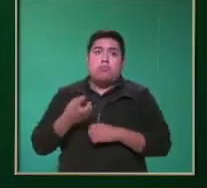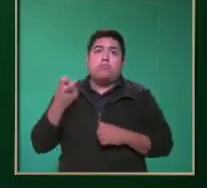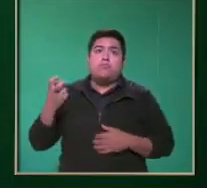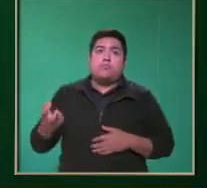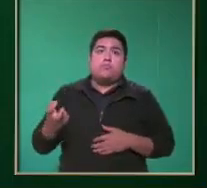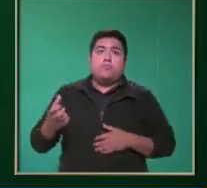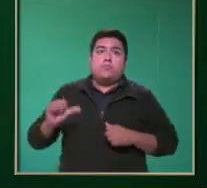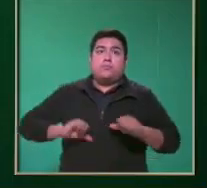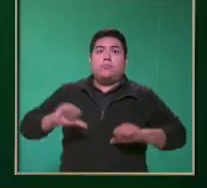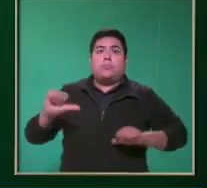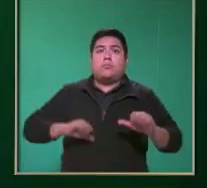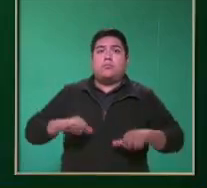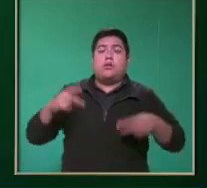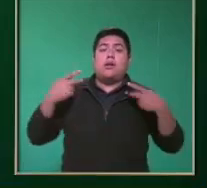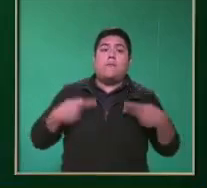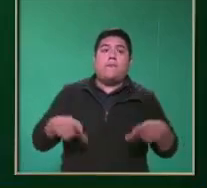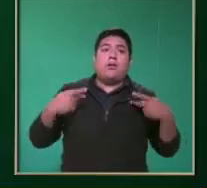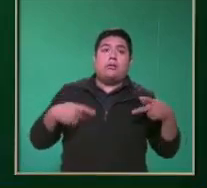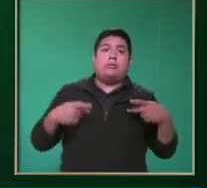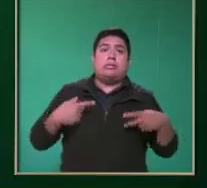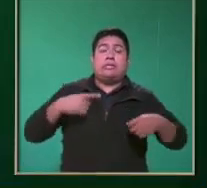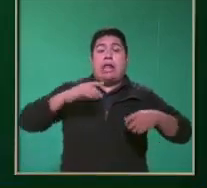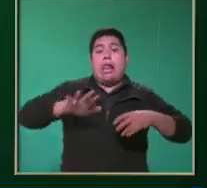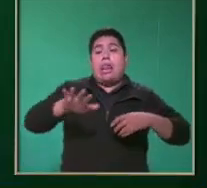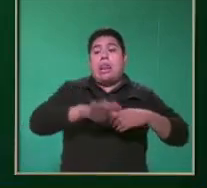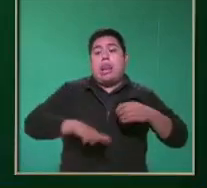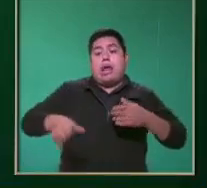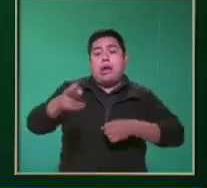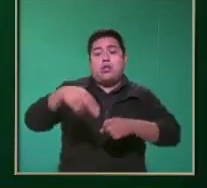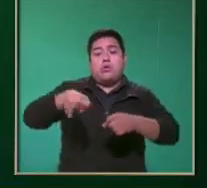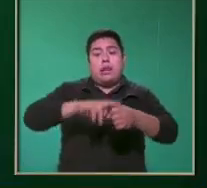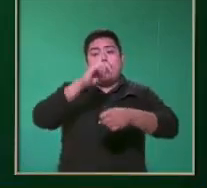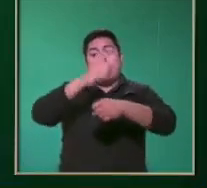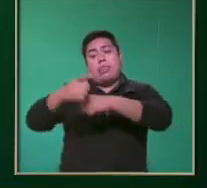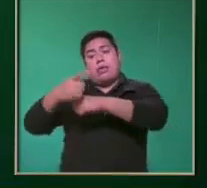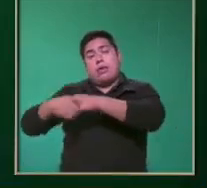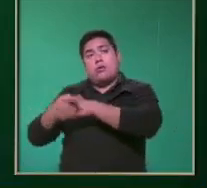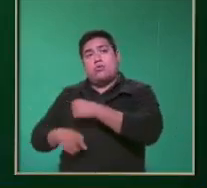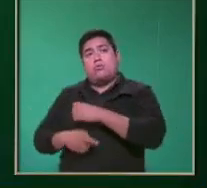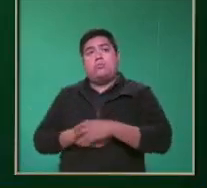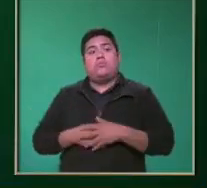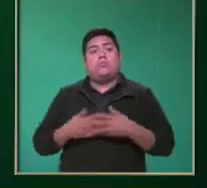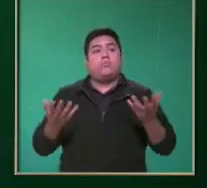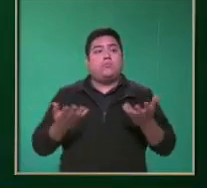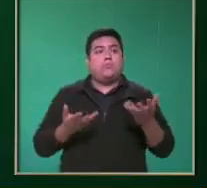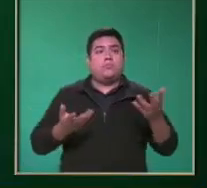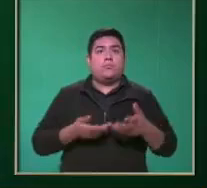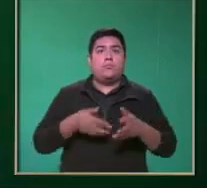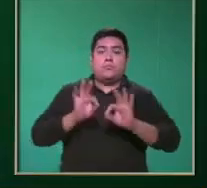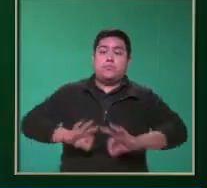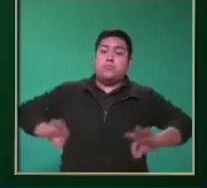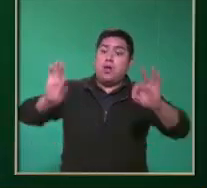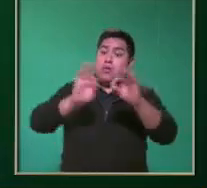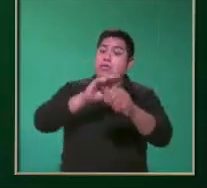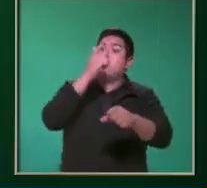estas actividades provocan afectaciones en las regiones naturales. Así que hay que identificar